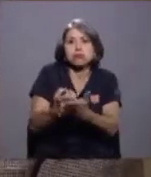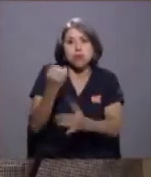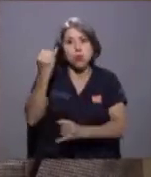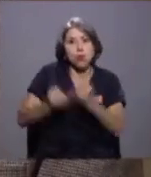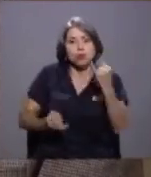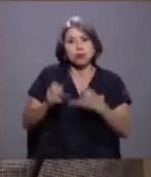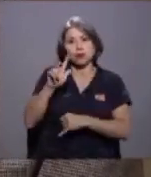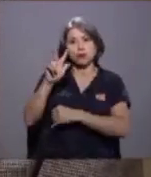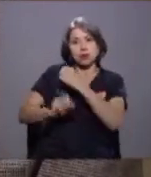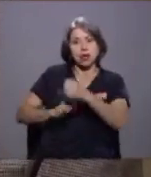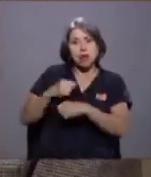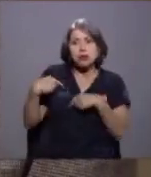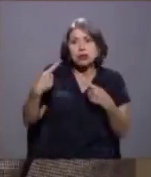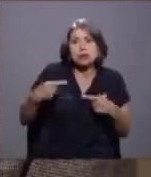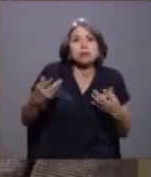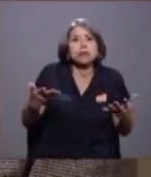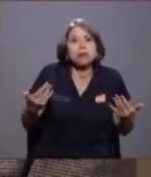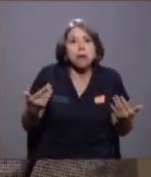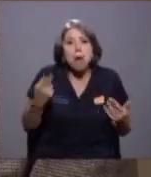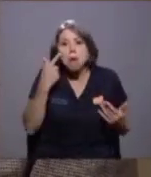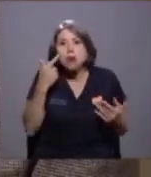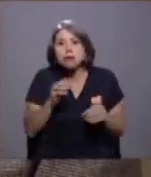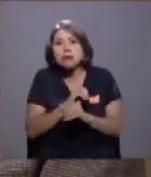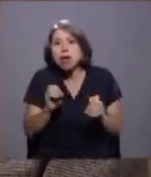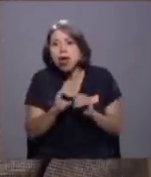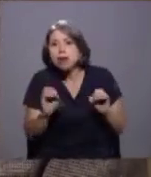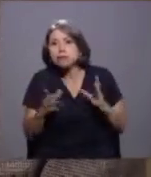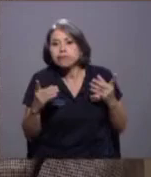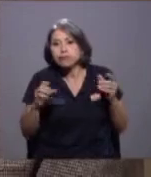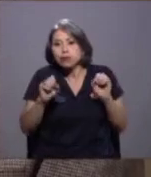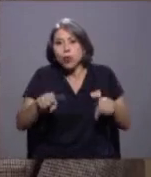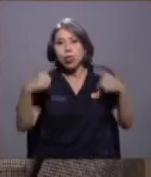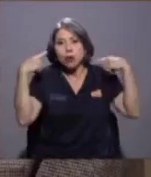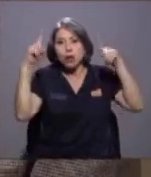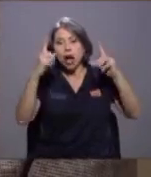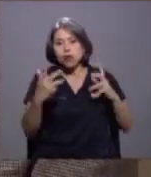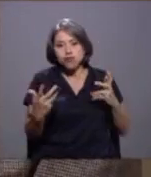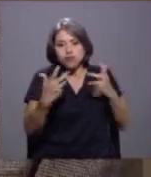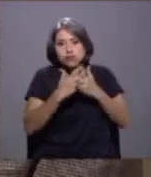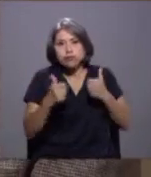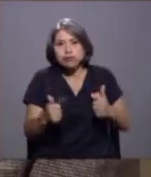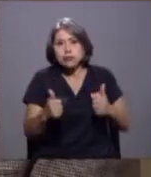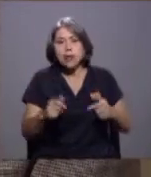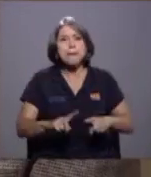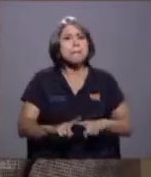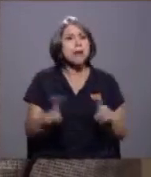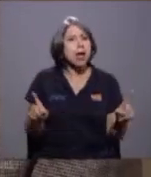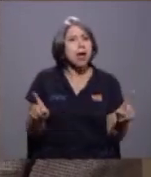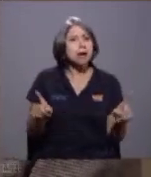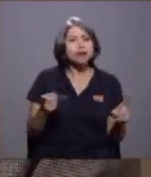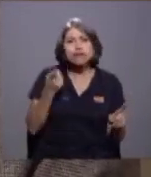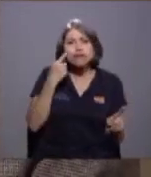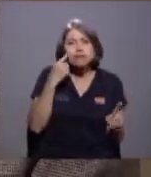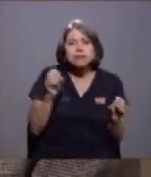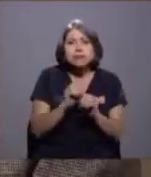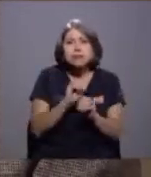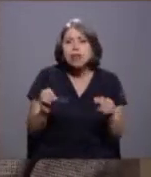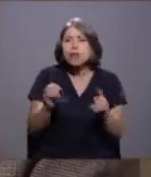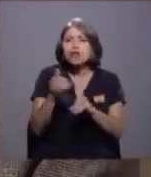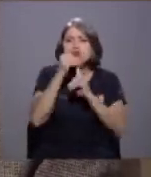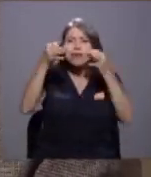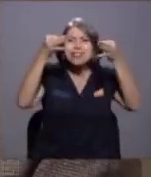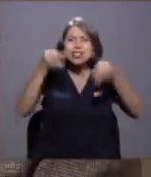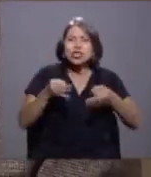años, y no se ven medidas coherentes para lograrlo, pero además por ninguna parte vemos medidas estructurales